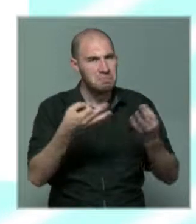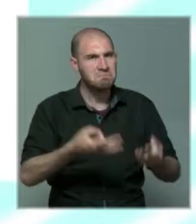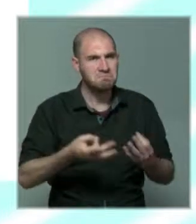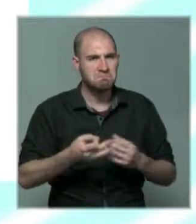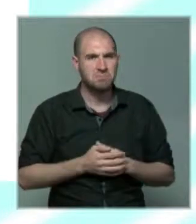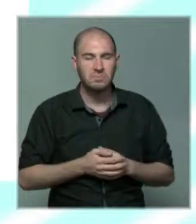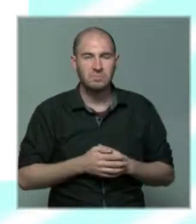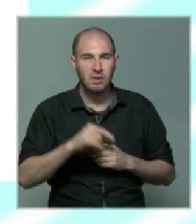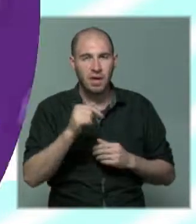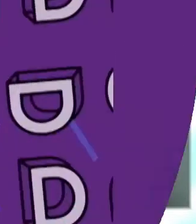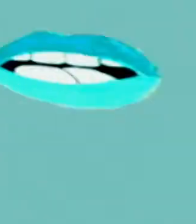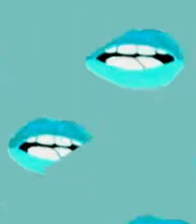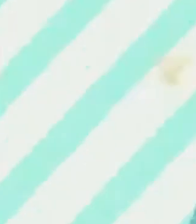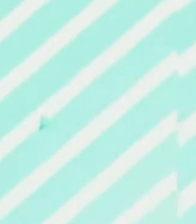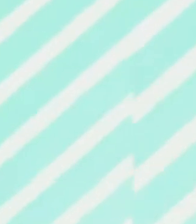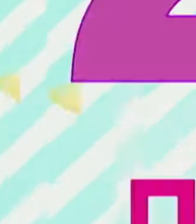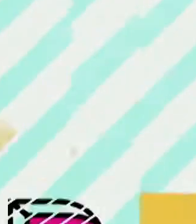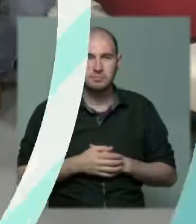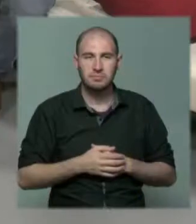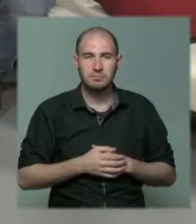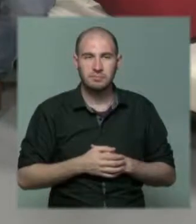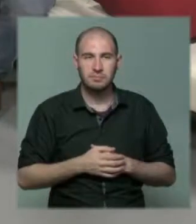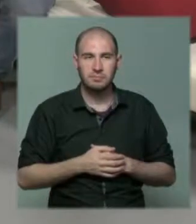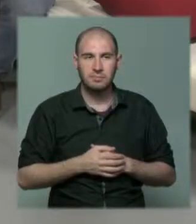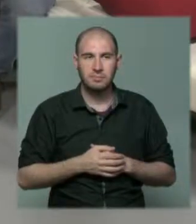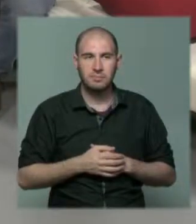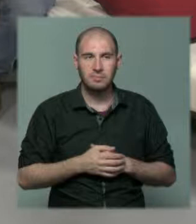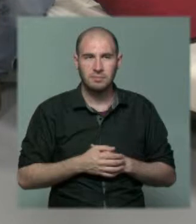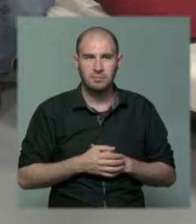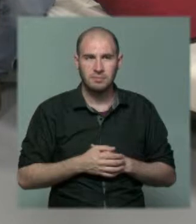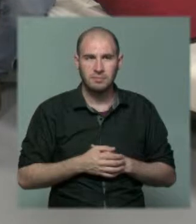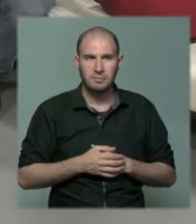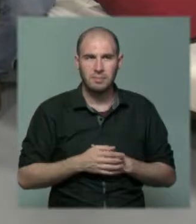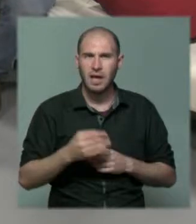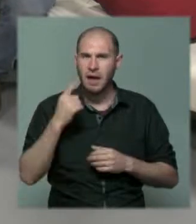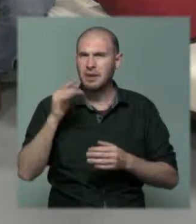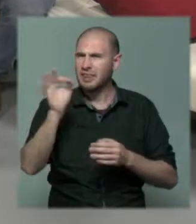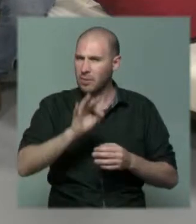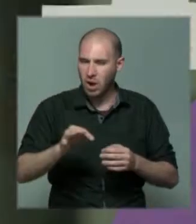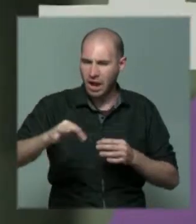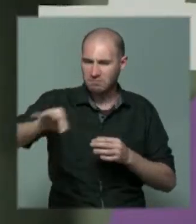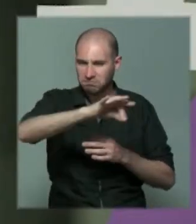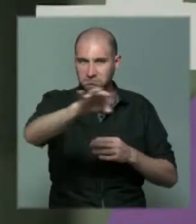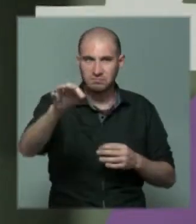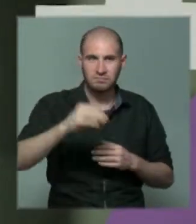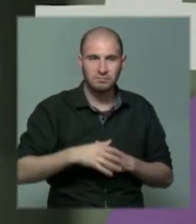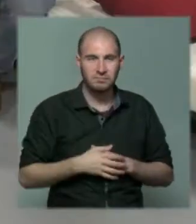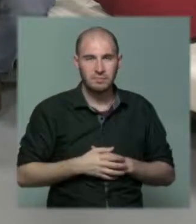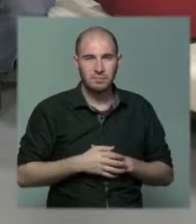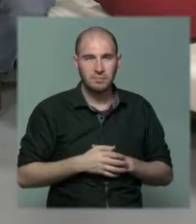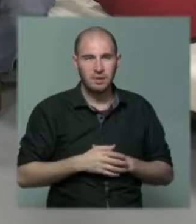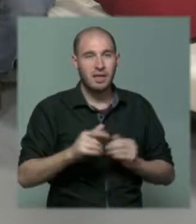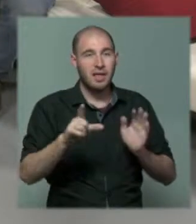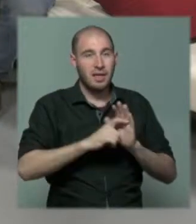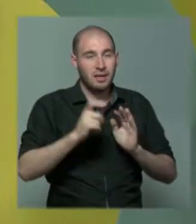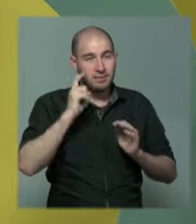se está metiendo en el programa. Habrá que... Bueno, justo me sacaron la placa. ¿Habrá que dibujarlo? Pregunta. Es una... El delito